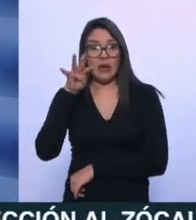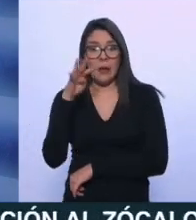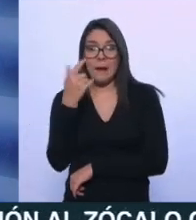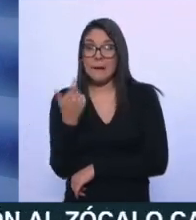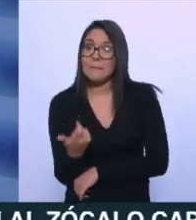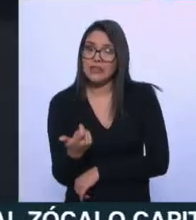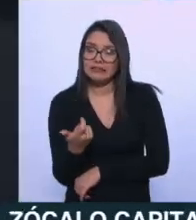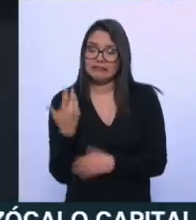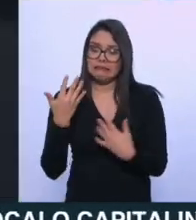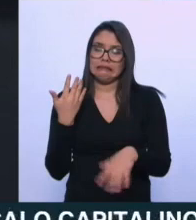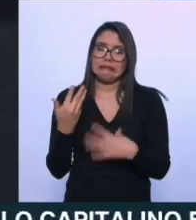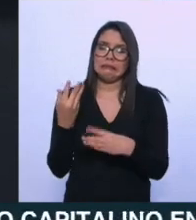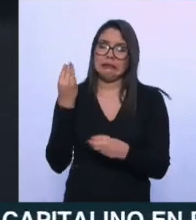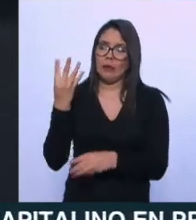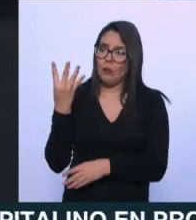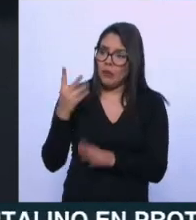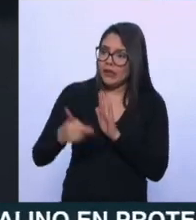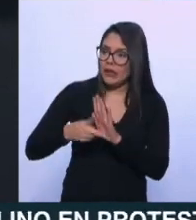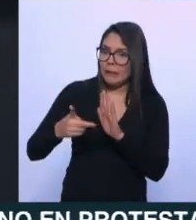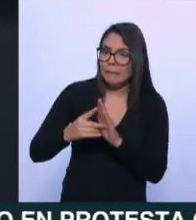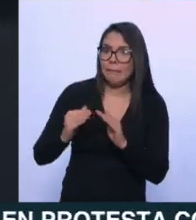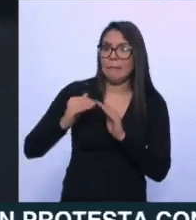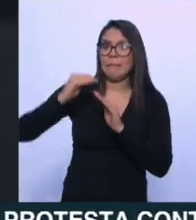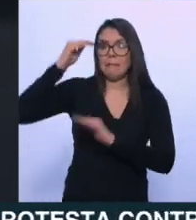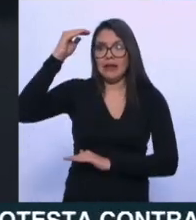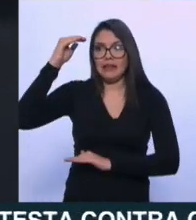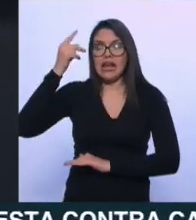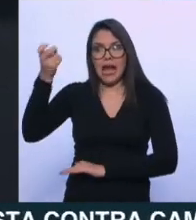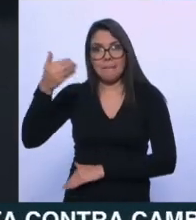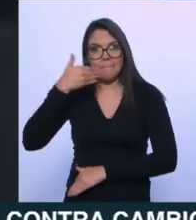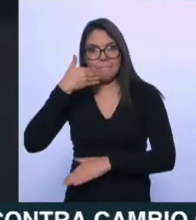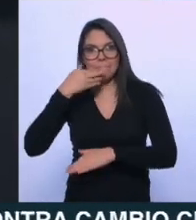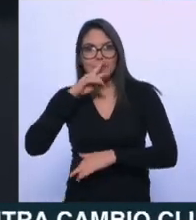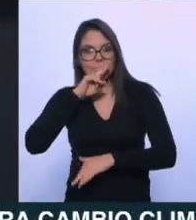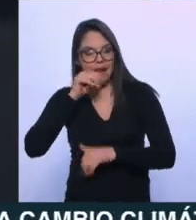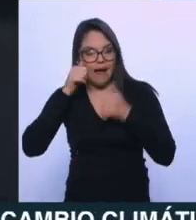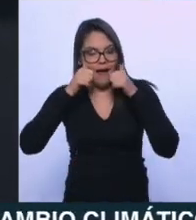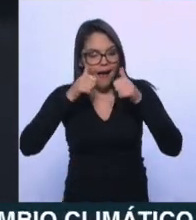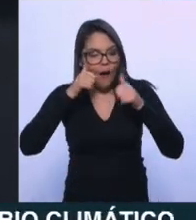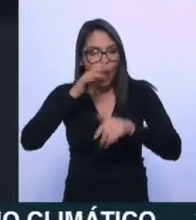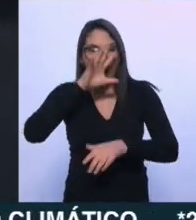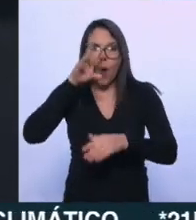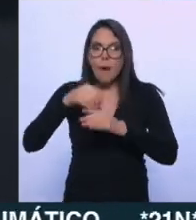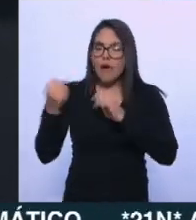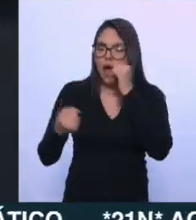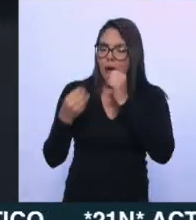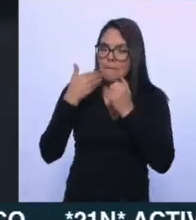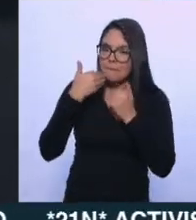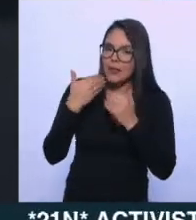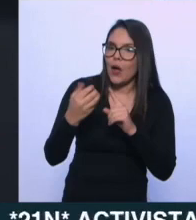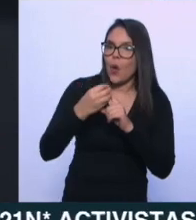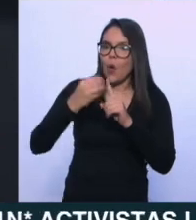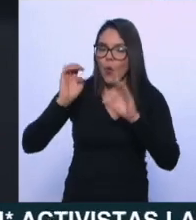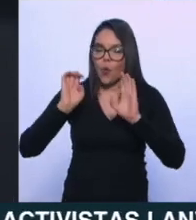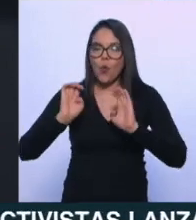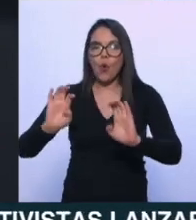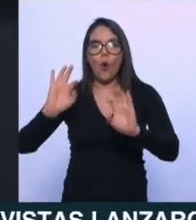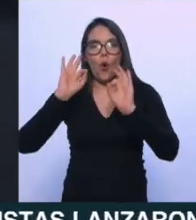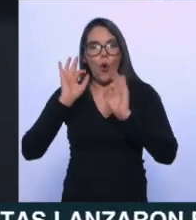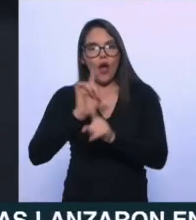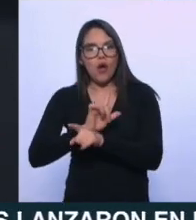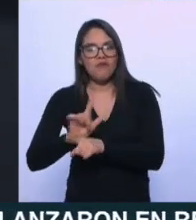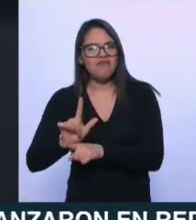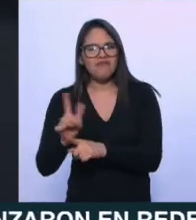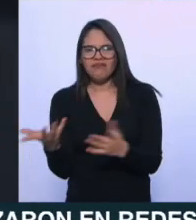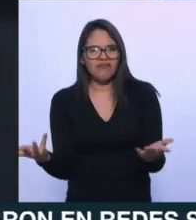la tarifa de la ciudad. ¿Y el servicio no es 4 veces mejor. No, al contrario. Entonces se ha hecho una negociación política opaca, que es